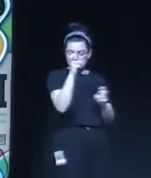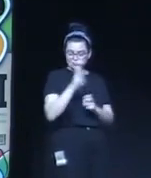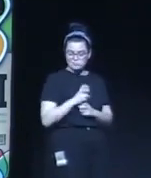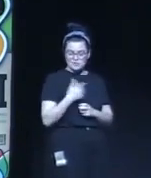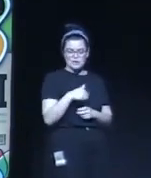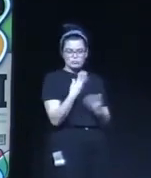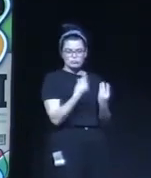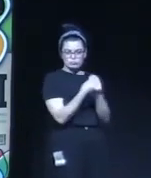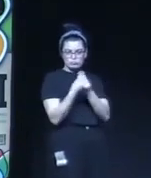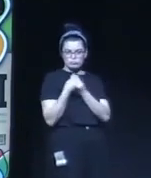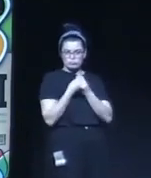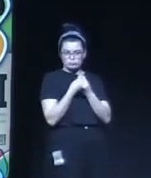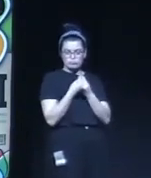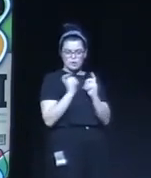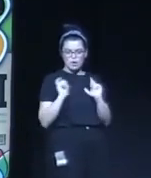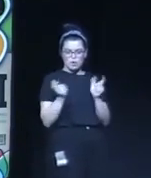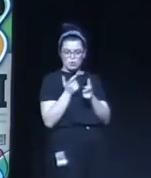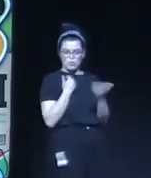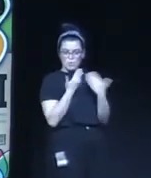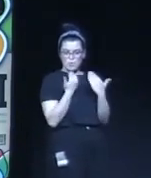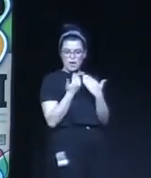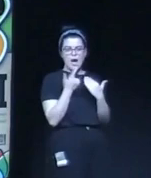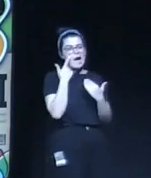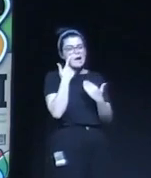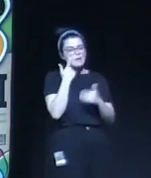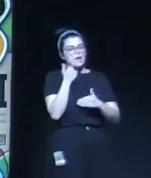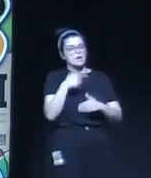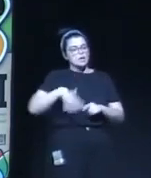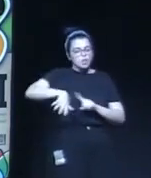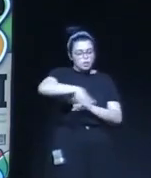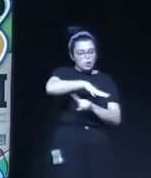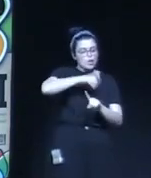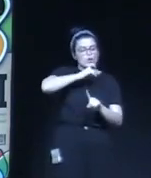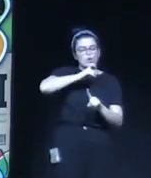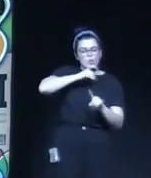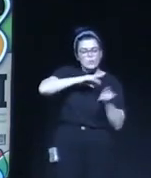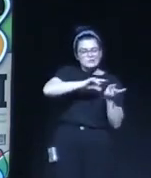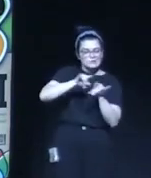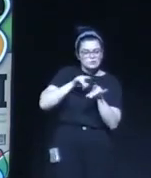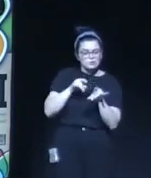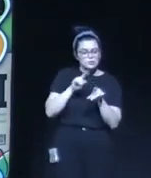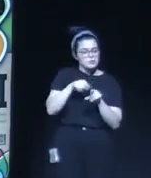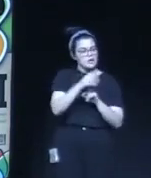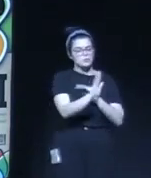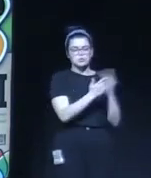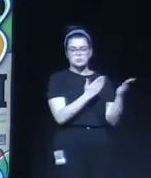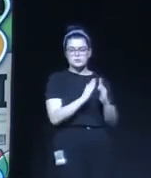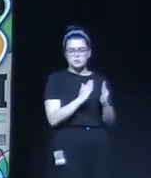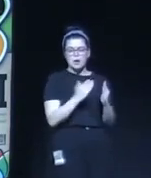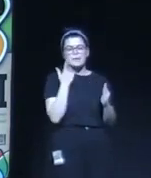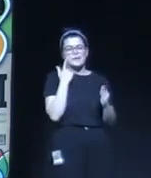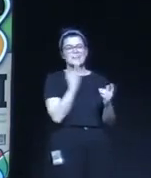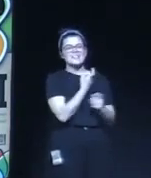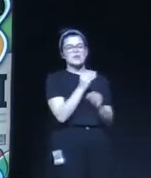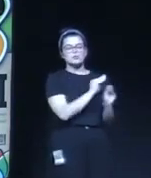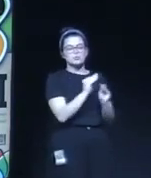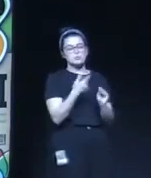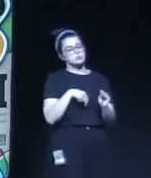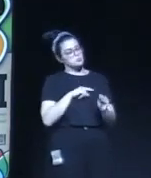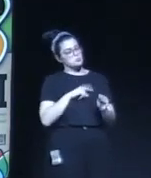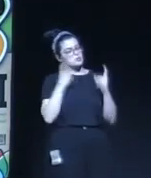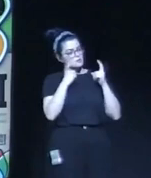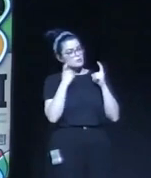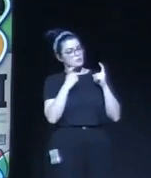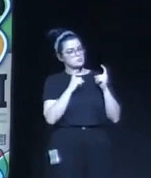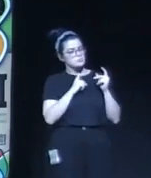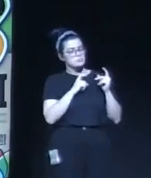nosotras e ir viendo pues bueno, cómo era el entorno, y ella planteó sus necesidades y se las fuimos